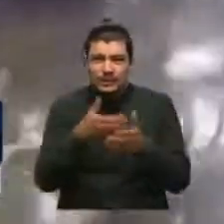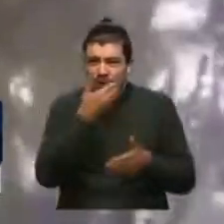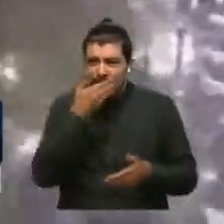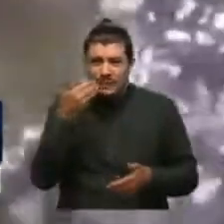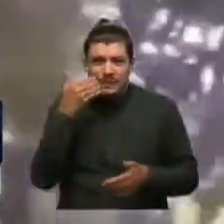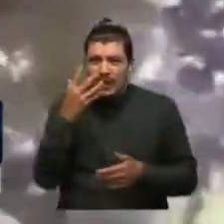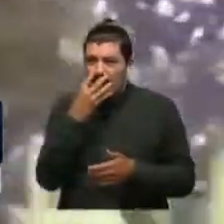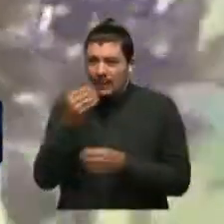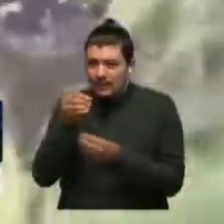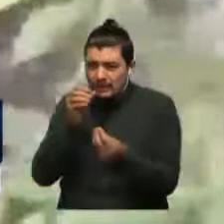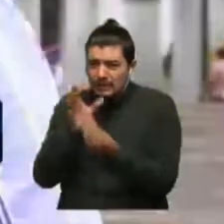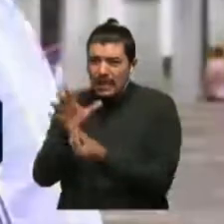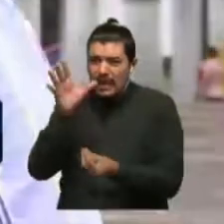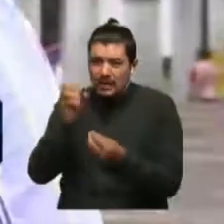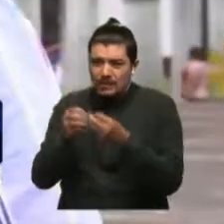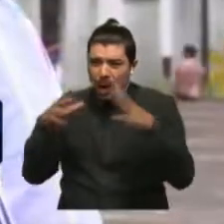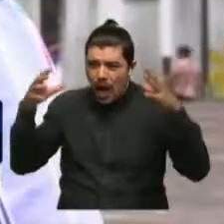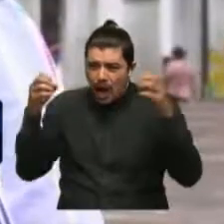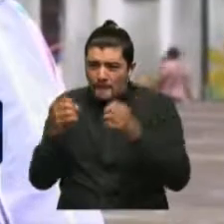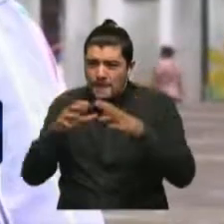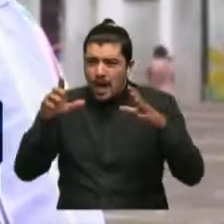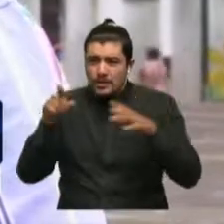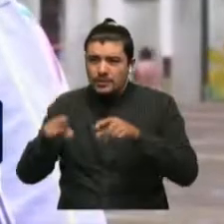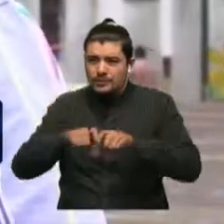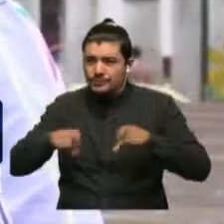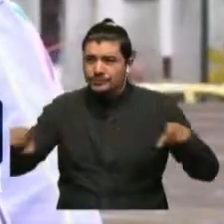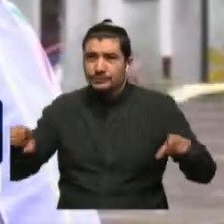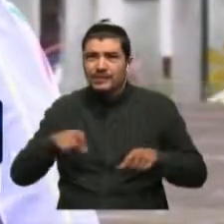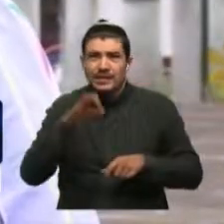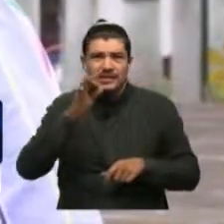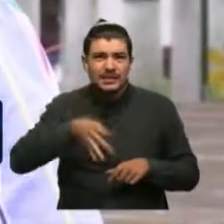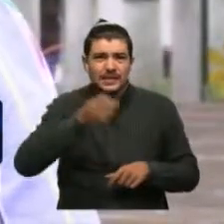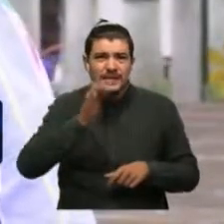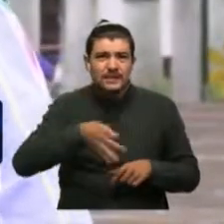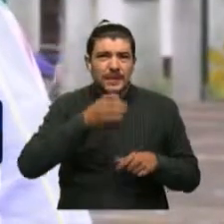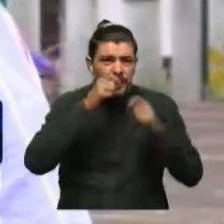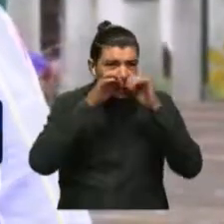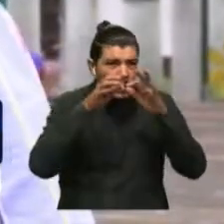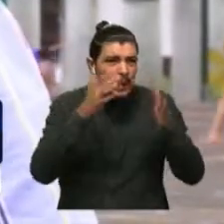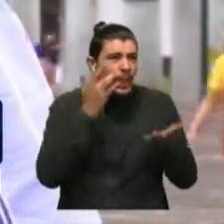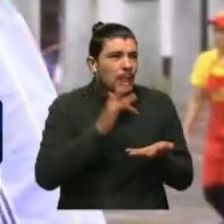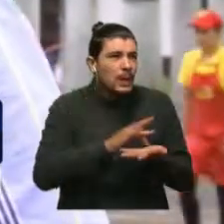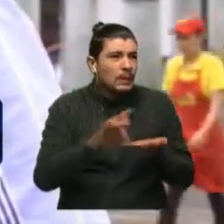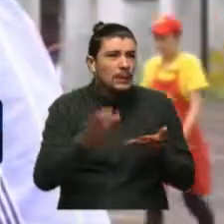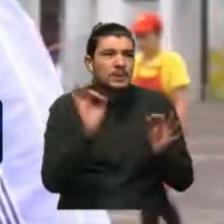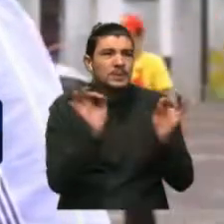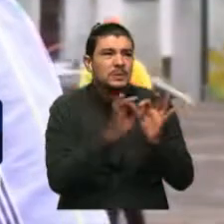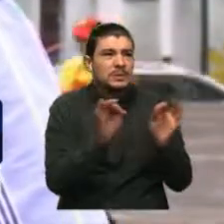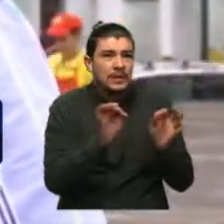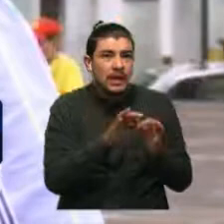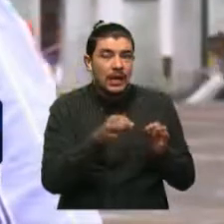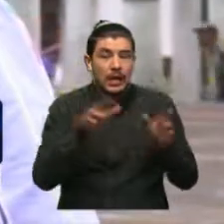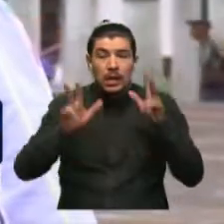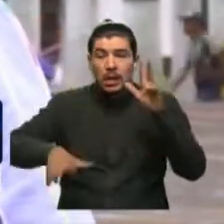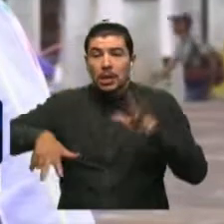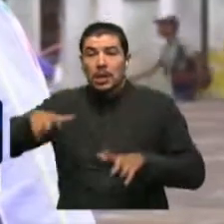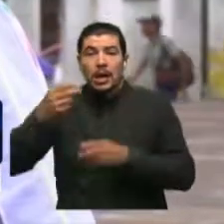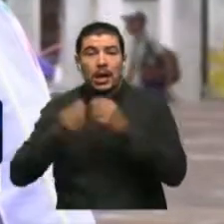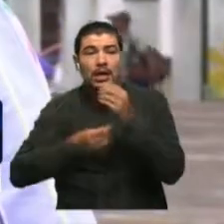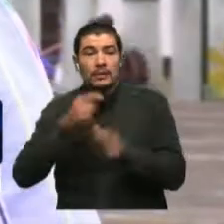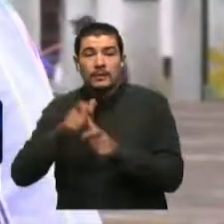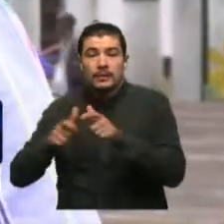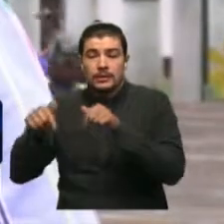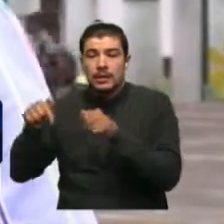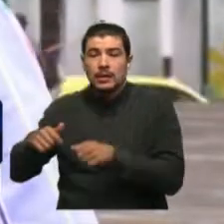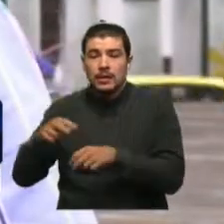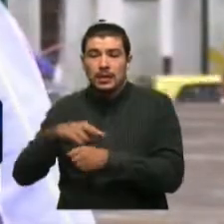al tubo. Siempre hay descontaminaciones muy superficiales. Hacen el atentado, Ecopetrol emplea gente de la